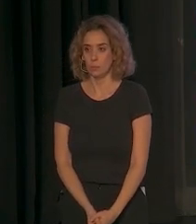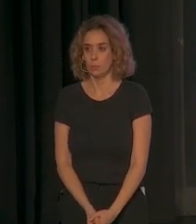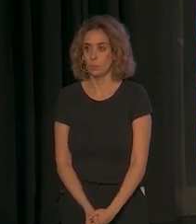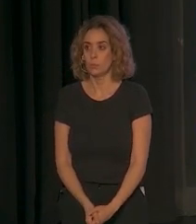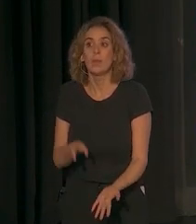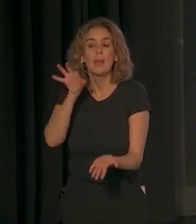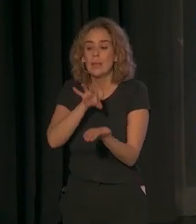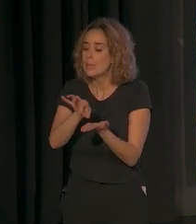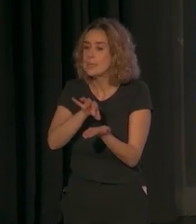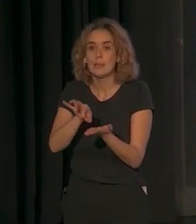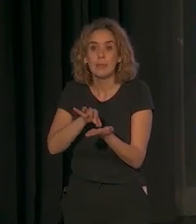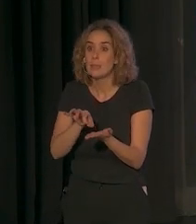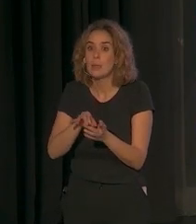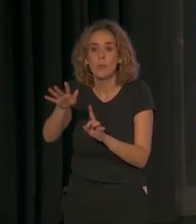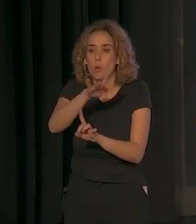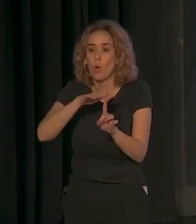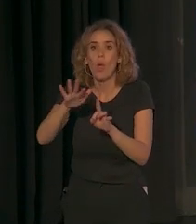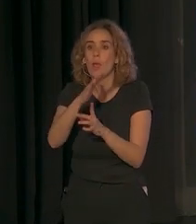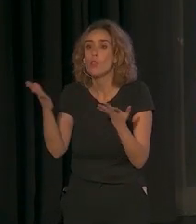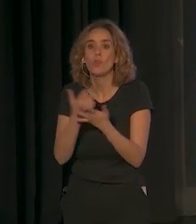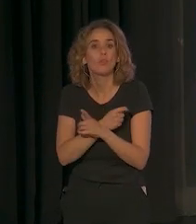Y los servicios se llevan a todos los demás entornos, sí.